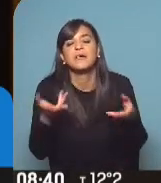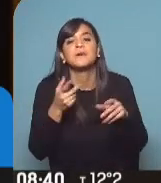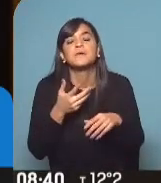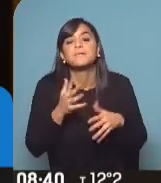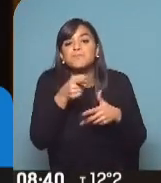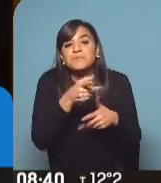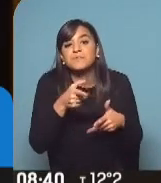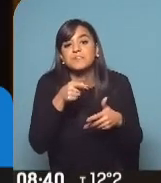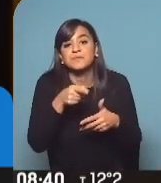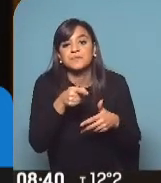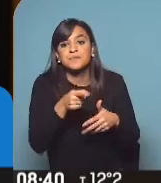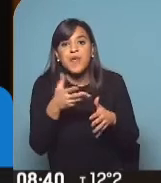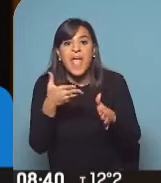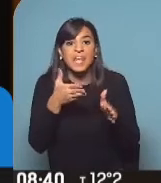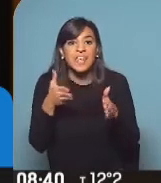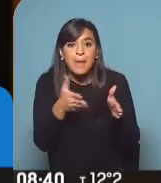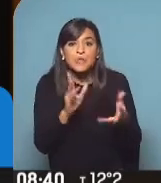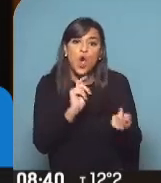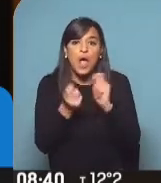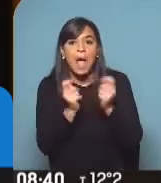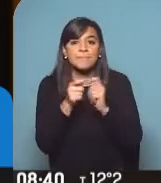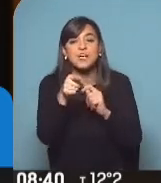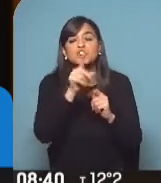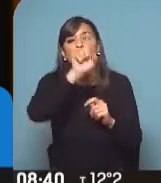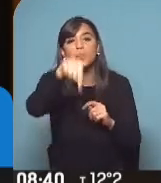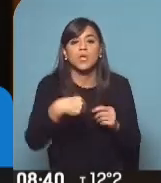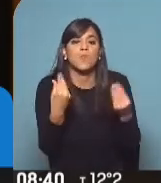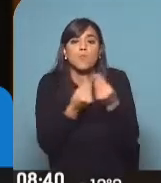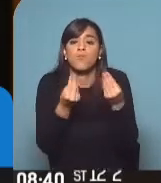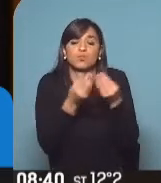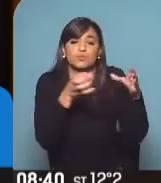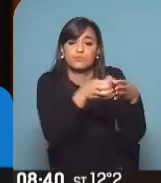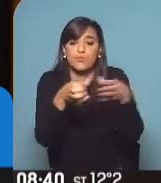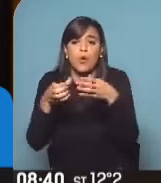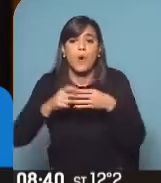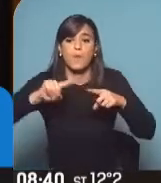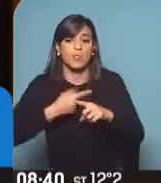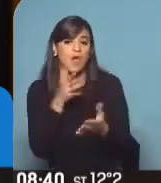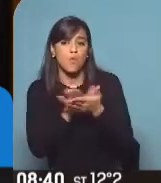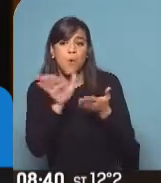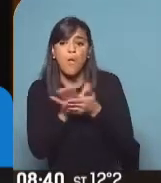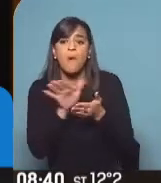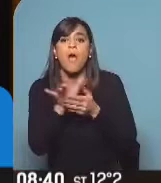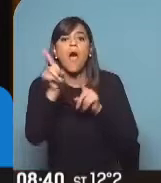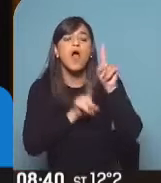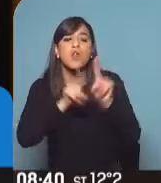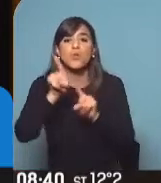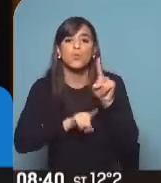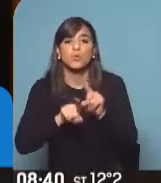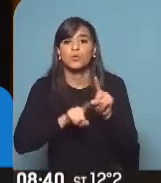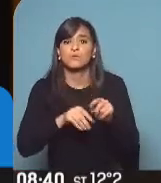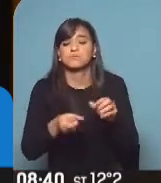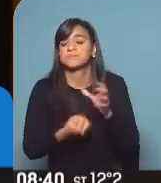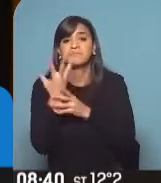que en esa en ese camino fluctuante eso permitió que surgiera un montón de fuerzas políticas nuevas algunas de aparición rutilante y luego que